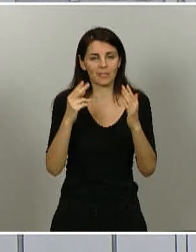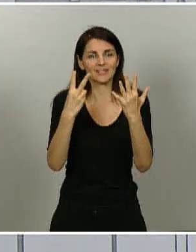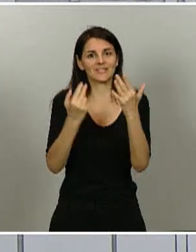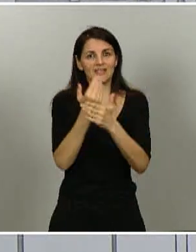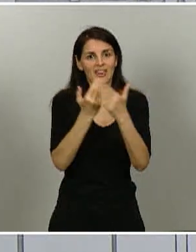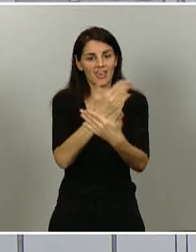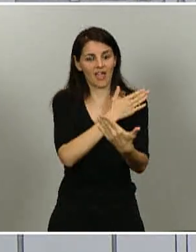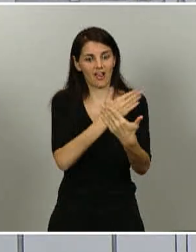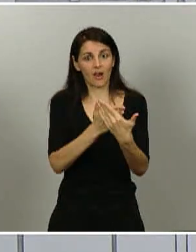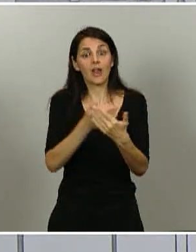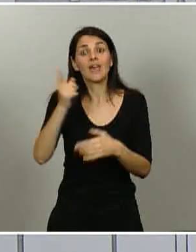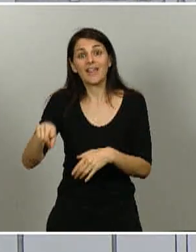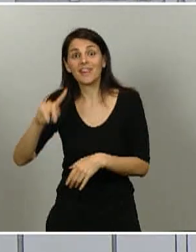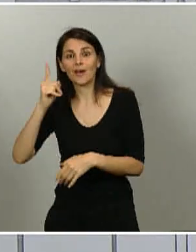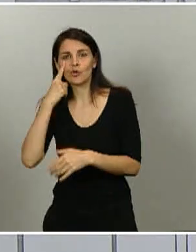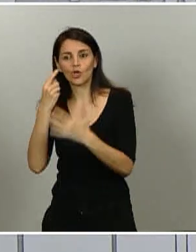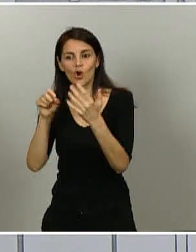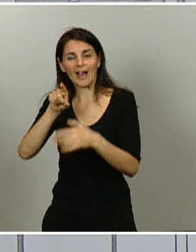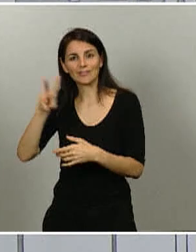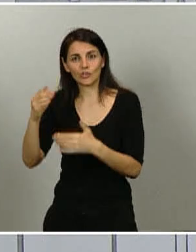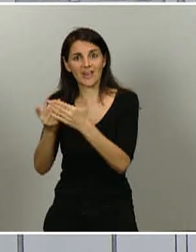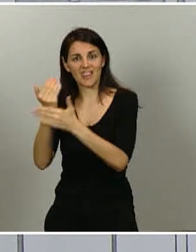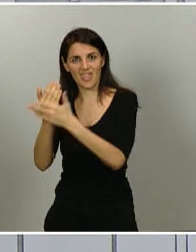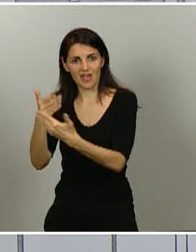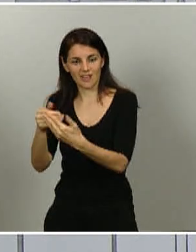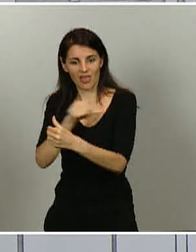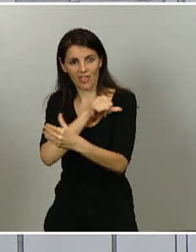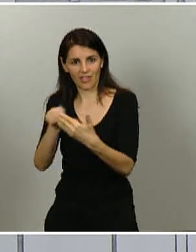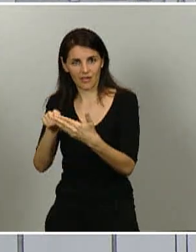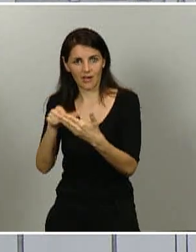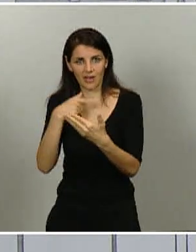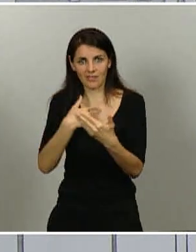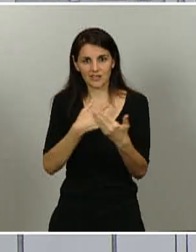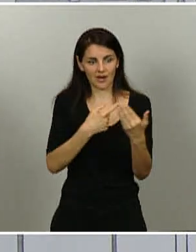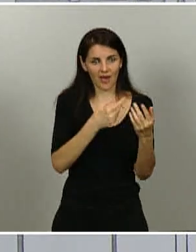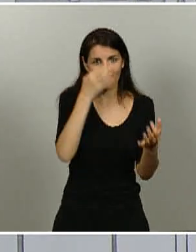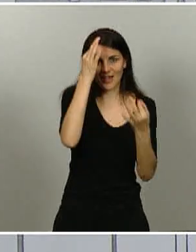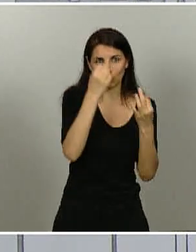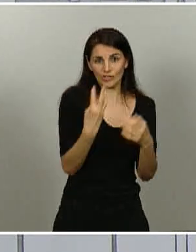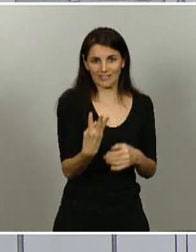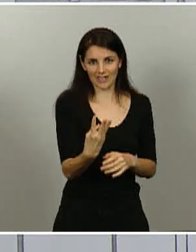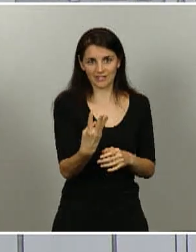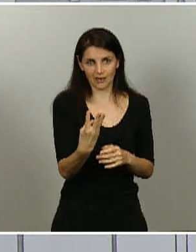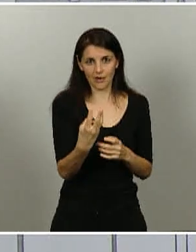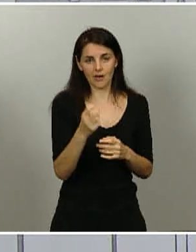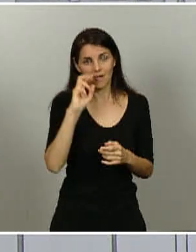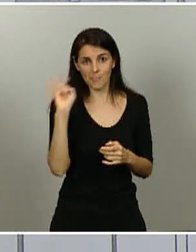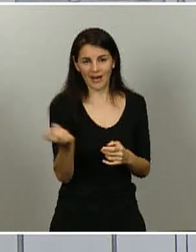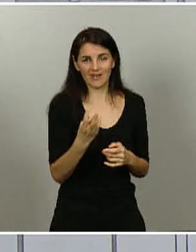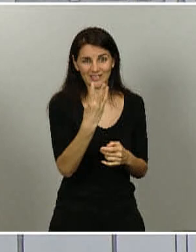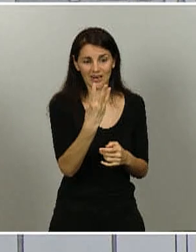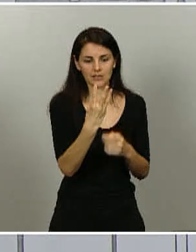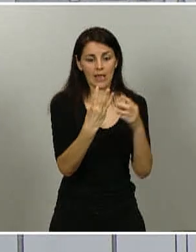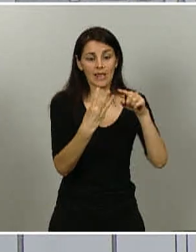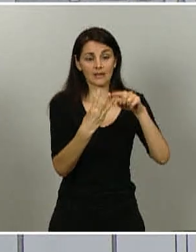días previos. De todas ellas, por supuesto, la más estable, la que menos error o margen de error puede tener, es la de